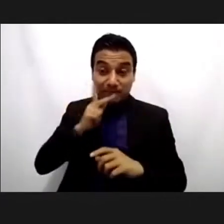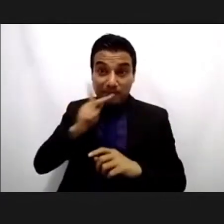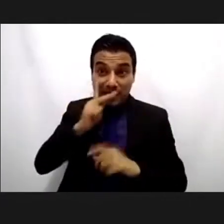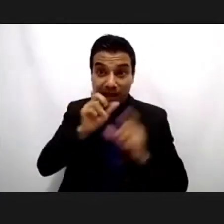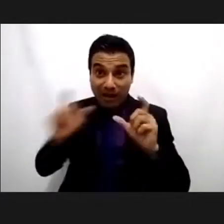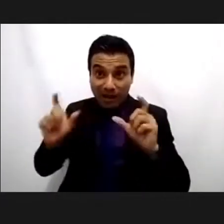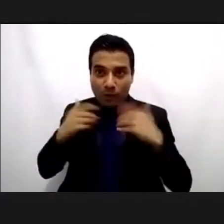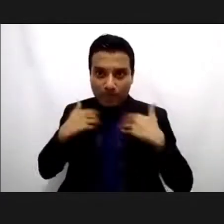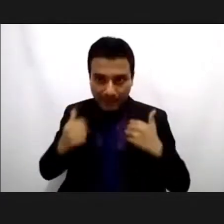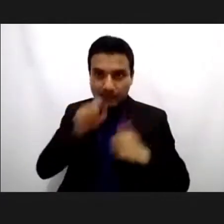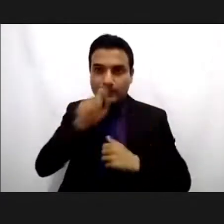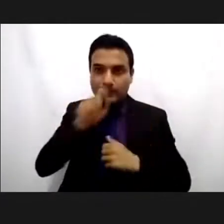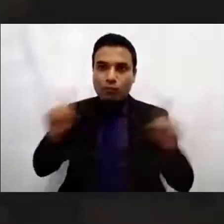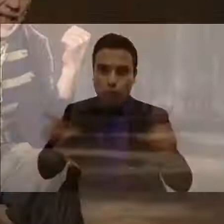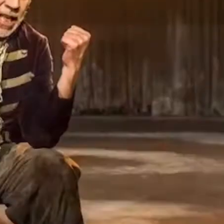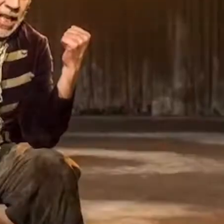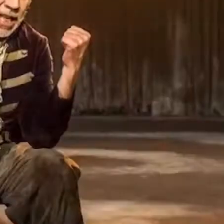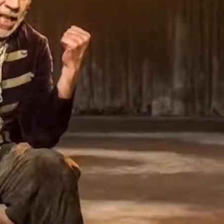Buenísimo, Mauricio.